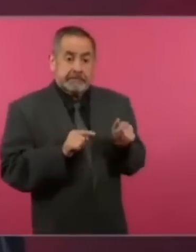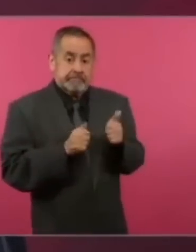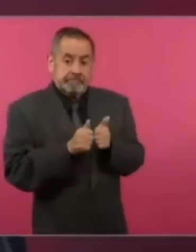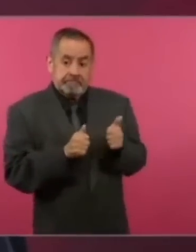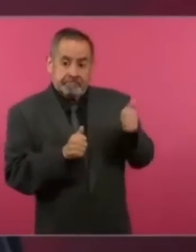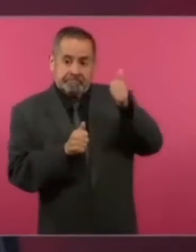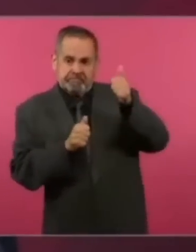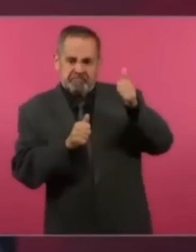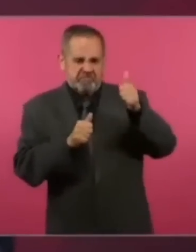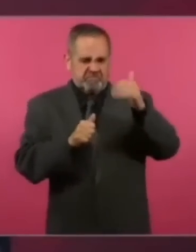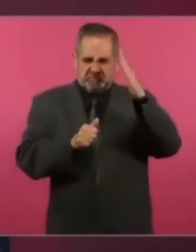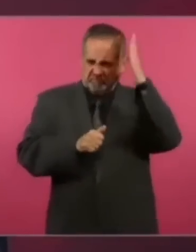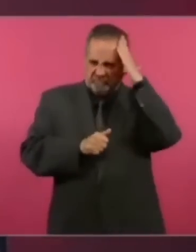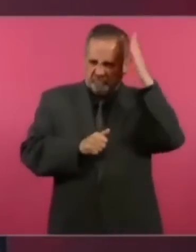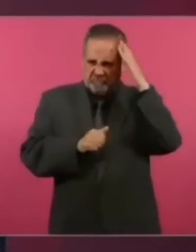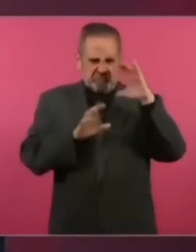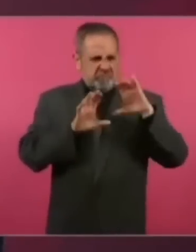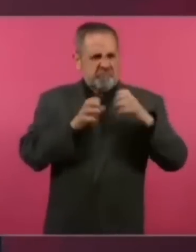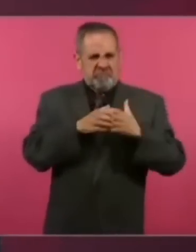de los